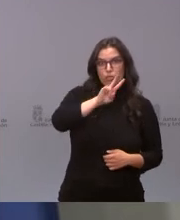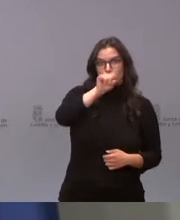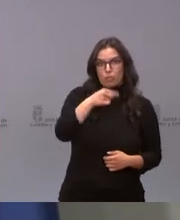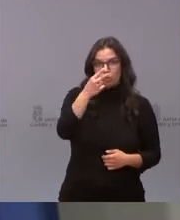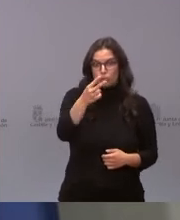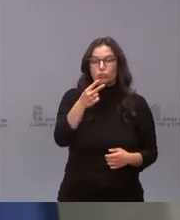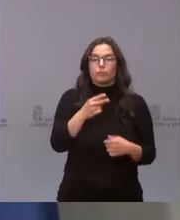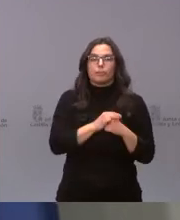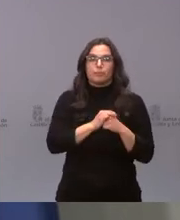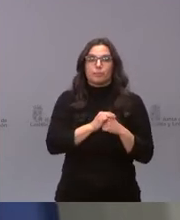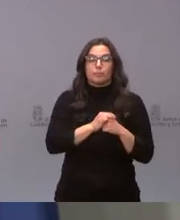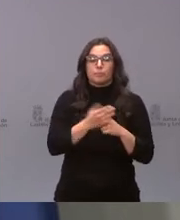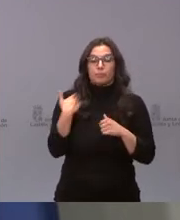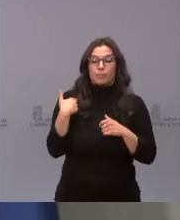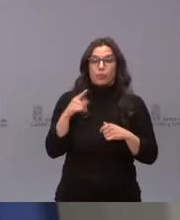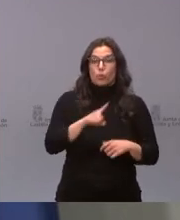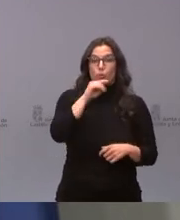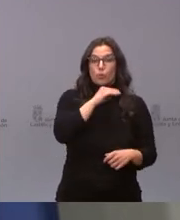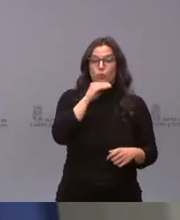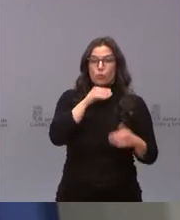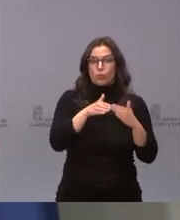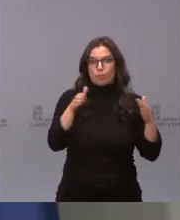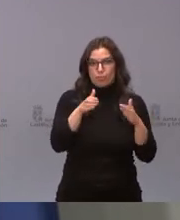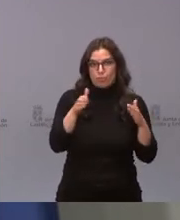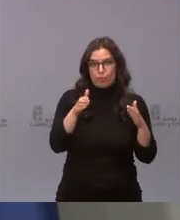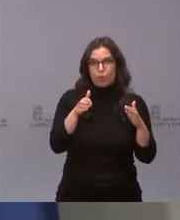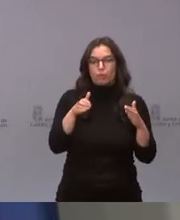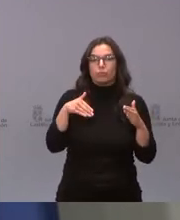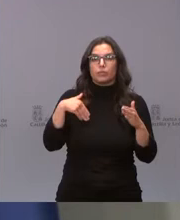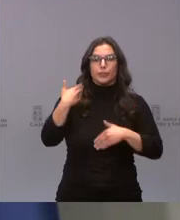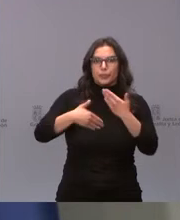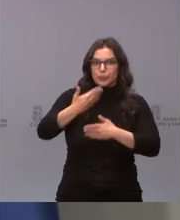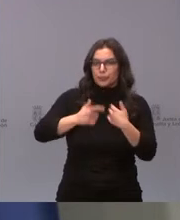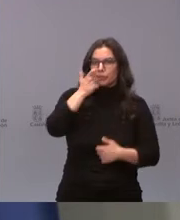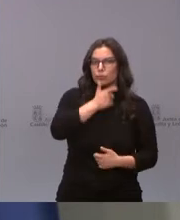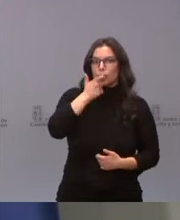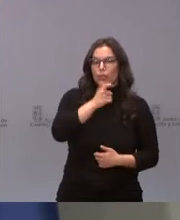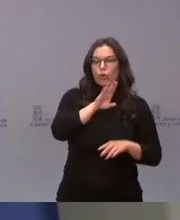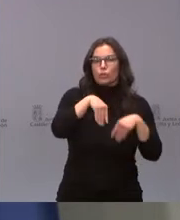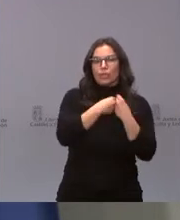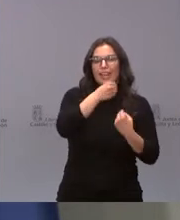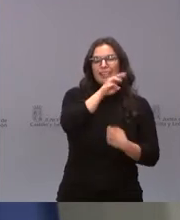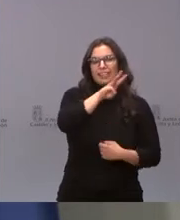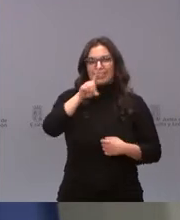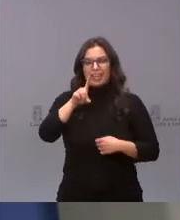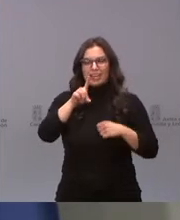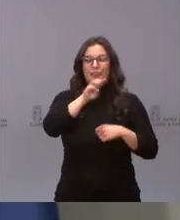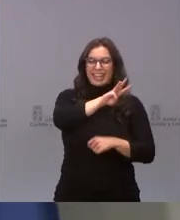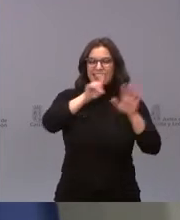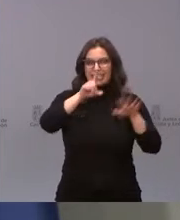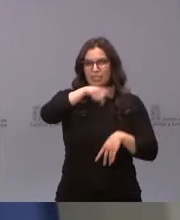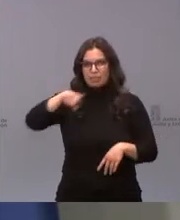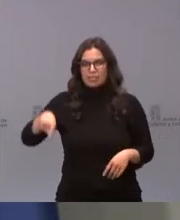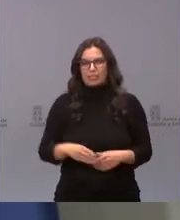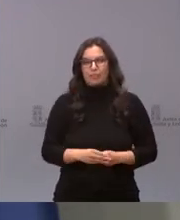ejecución se inició el 1 de octubre de 2020 y va a tener una duración de 36 meses. La Gerencia